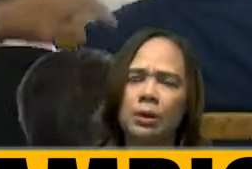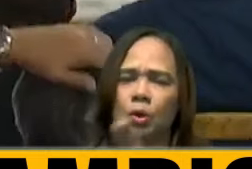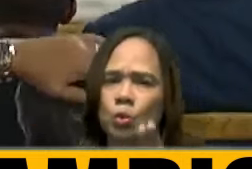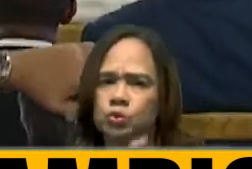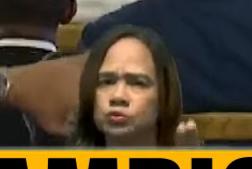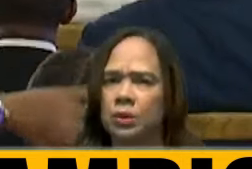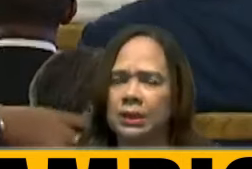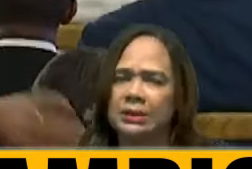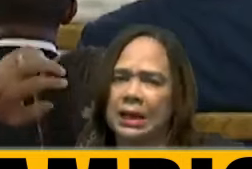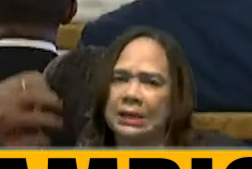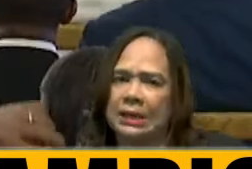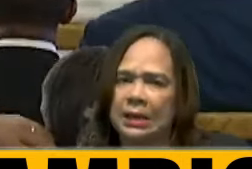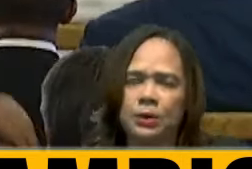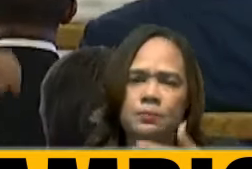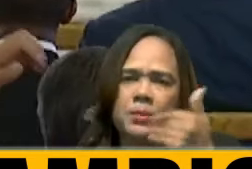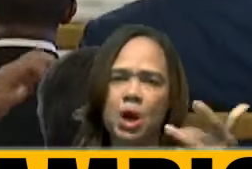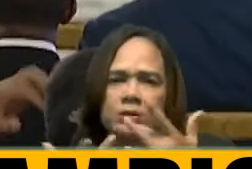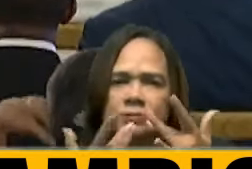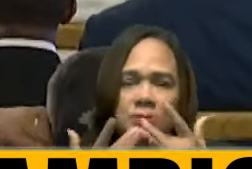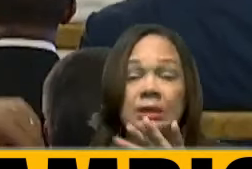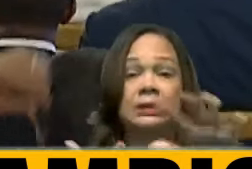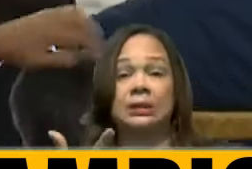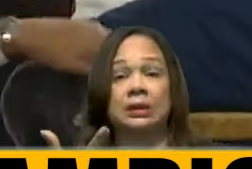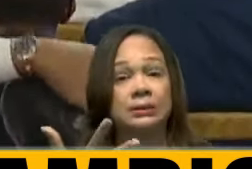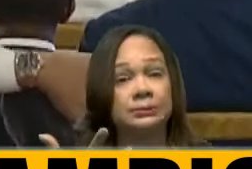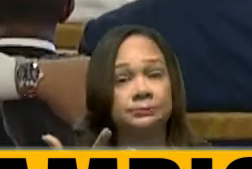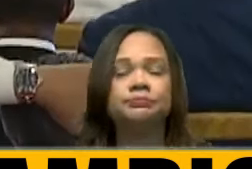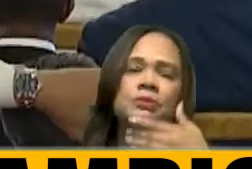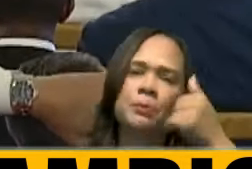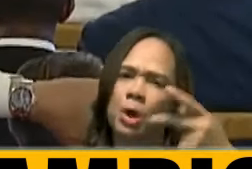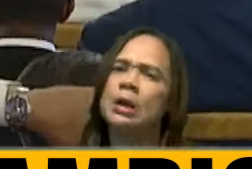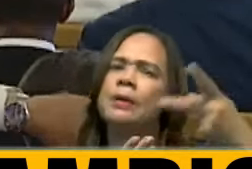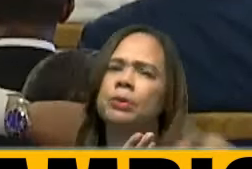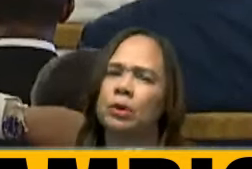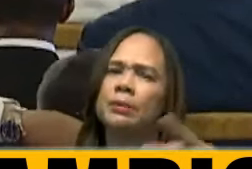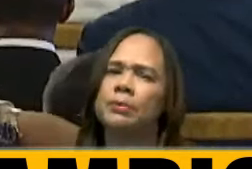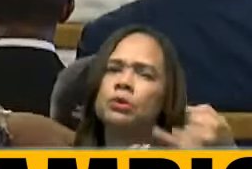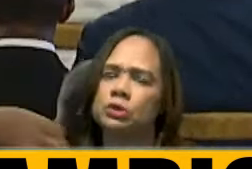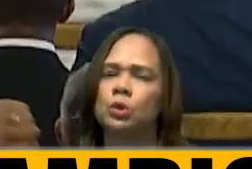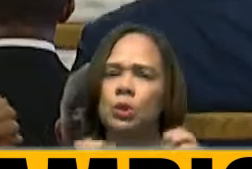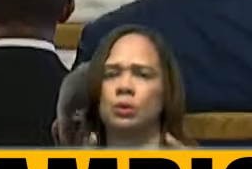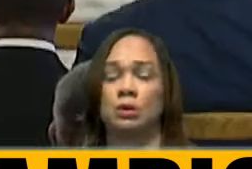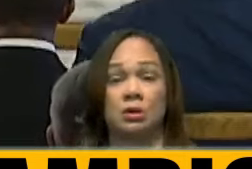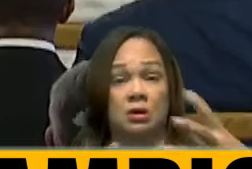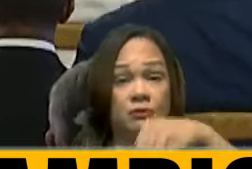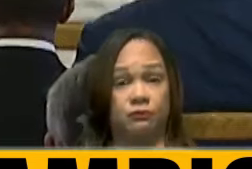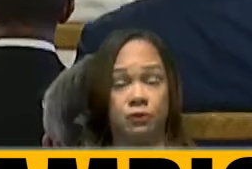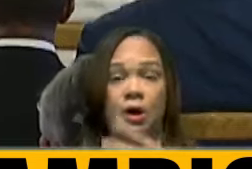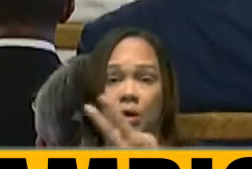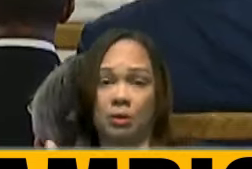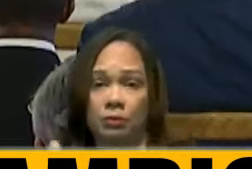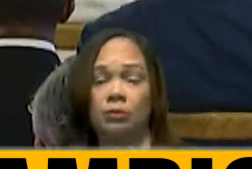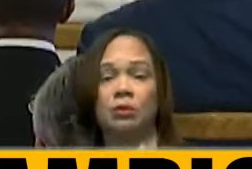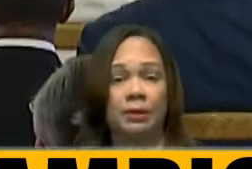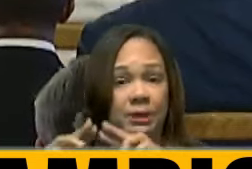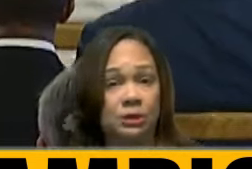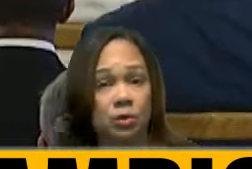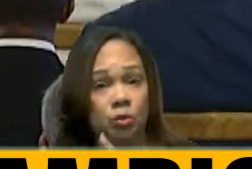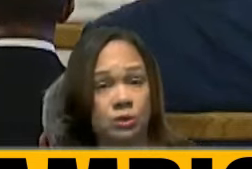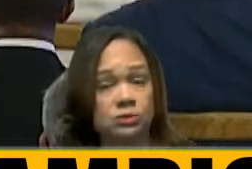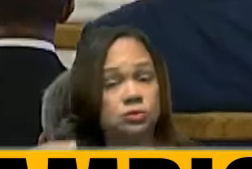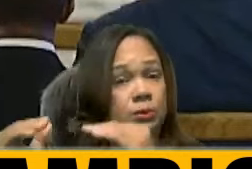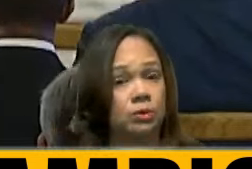en la distribución de los recursos quinto mejora en la política educativa la fusión facilita el desarrollo de políticas